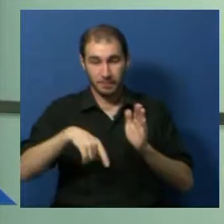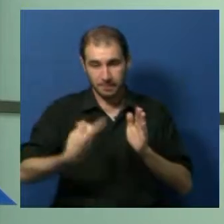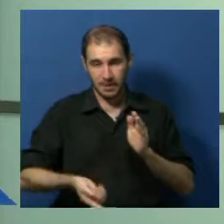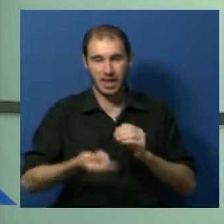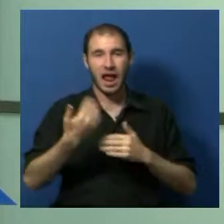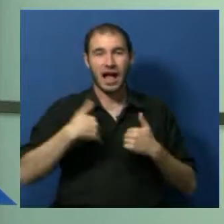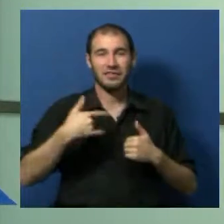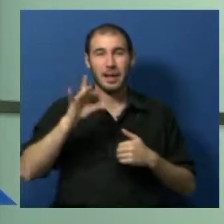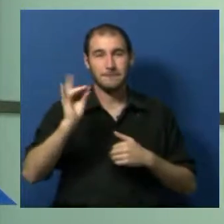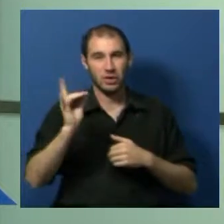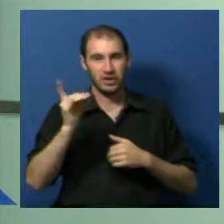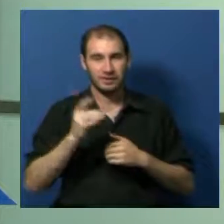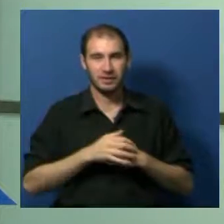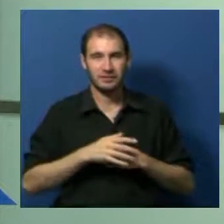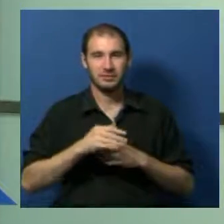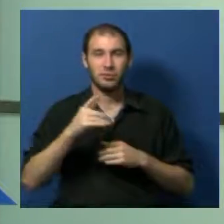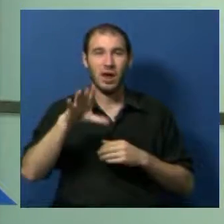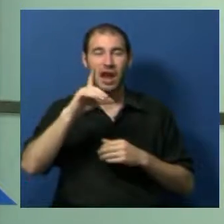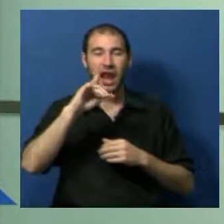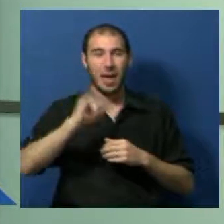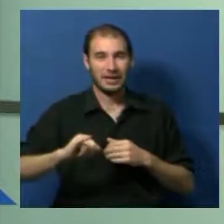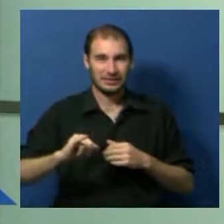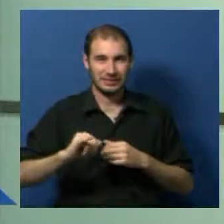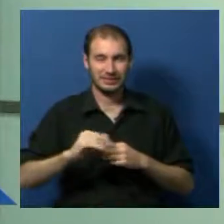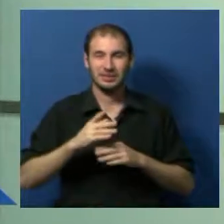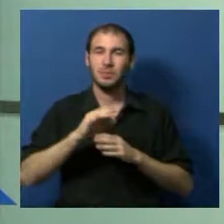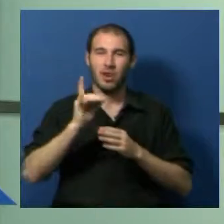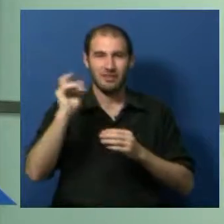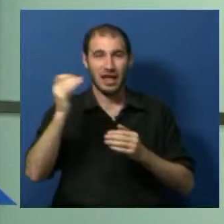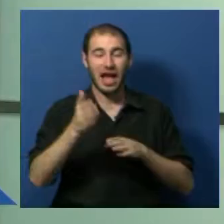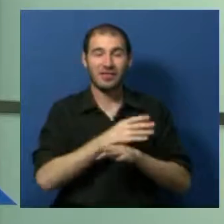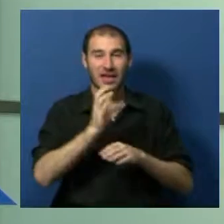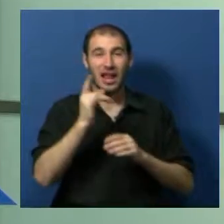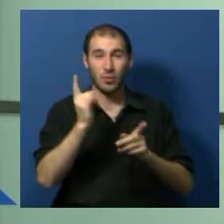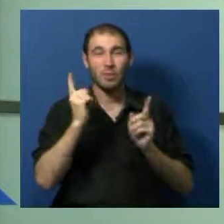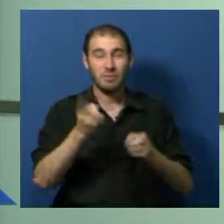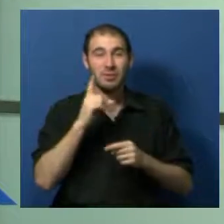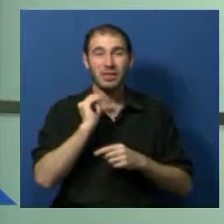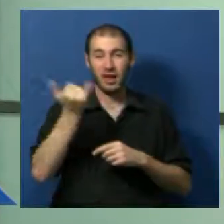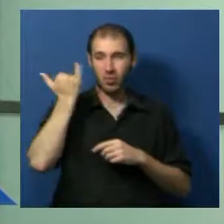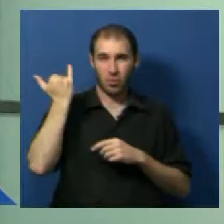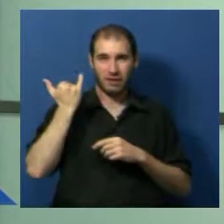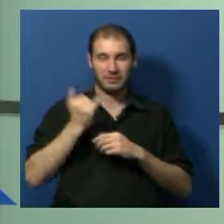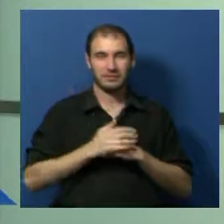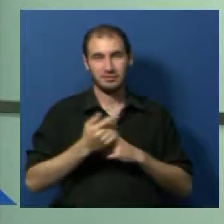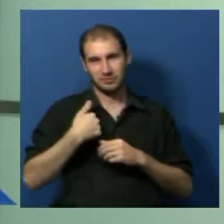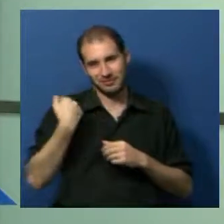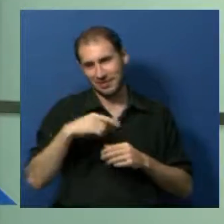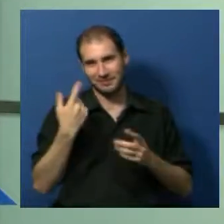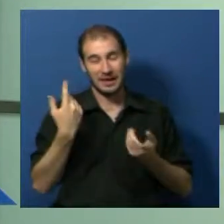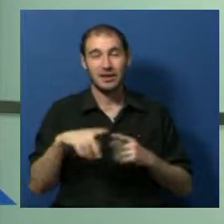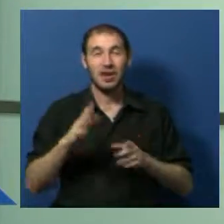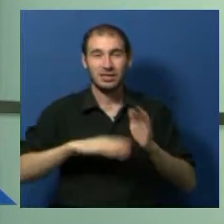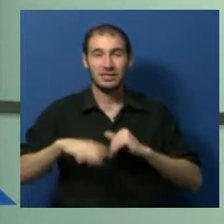mañana. Argentina-Bolivia, en la altura de La Paz, previa de Señalú, tal cual lo hicimos el jueves pasado. Lo hicimos, yo no estuve.